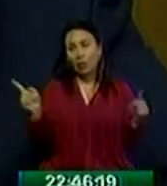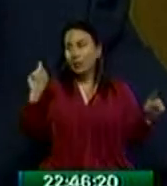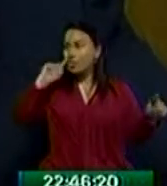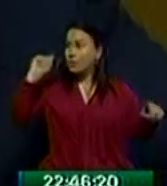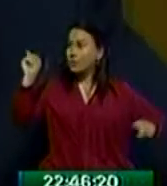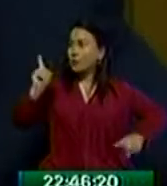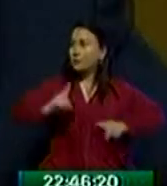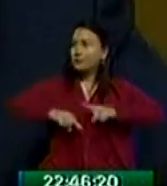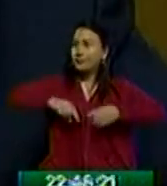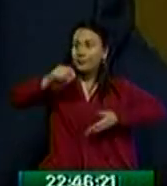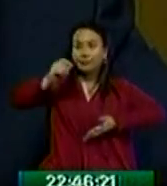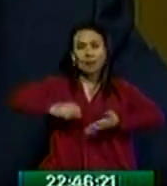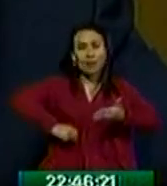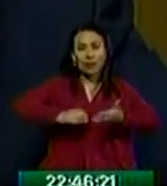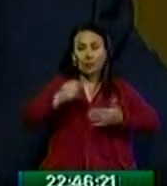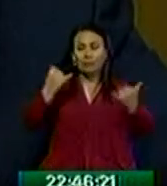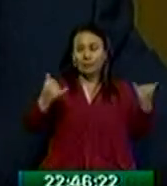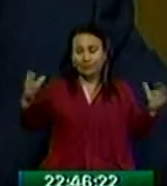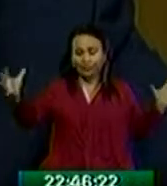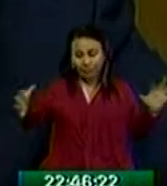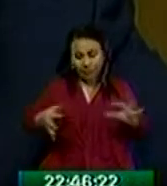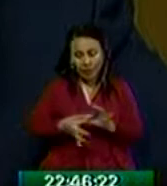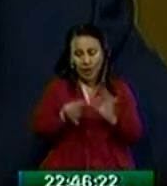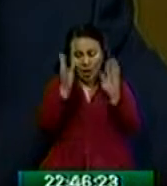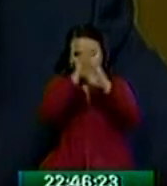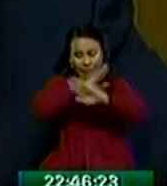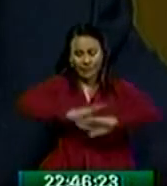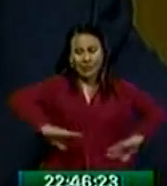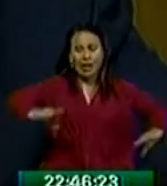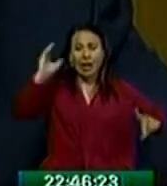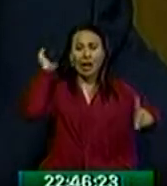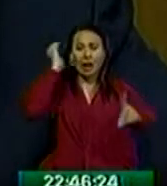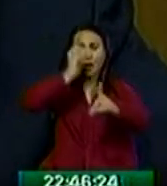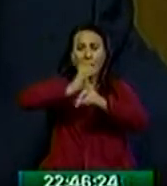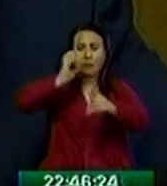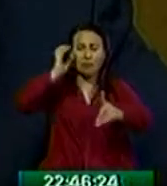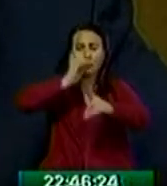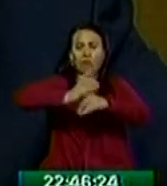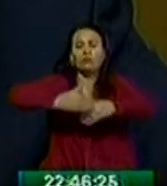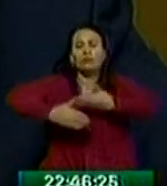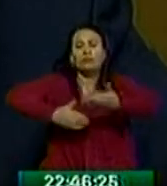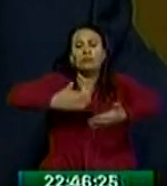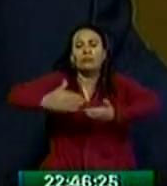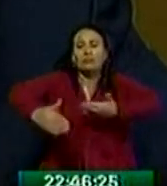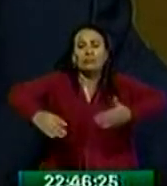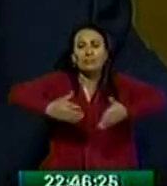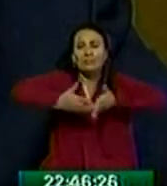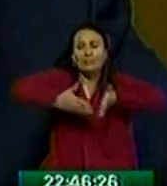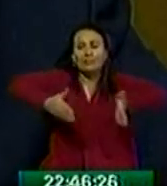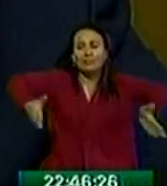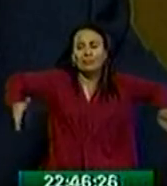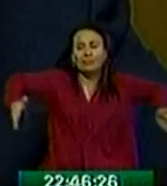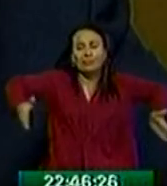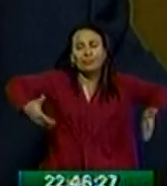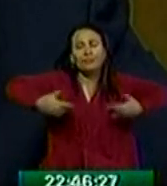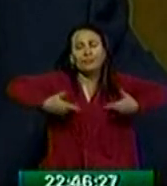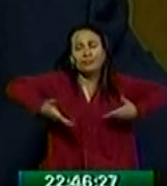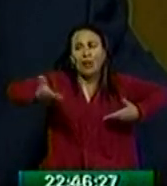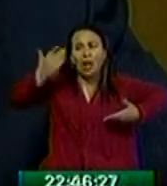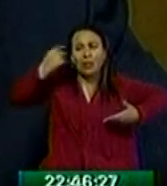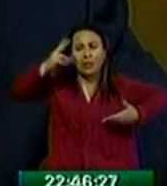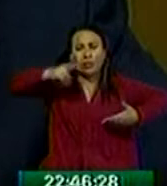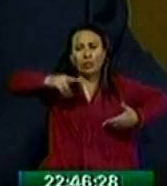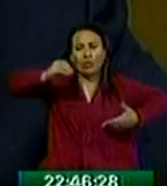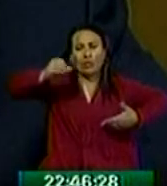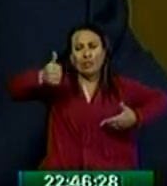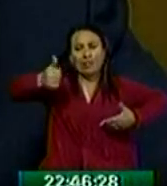esta acta que pondría fin a los reclamos que tenemos presentados por el periodo comprendido entre el año 2010 y